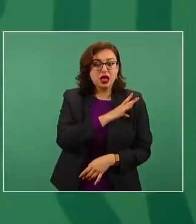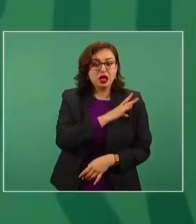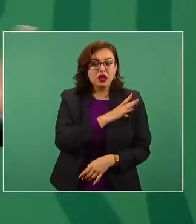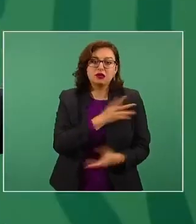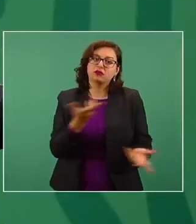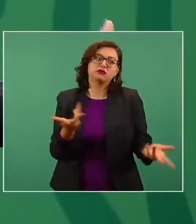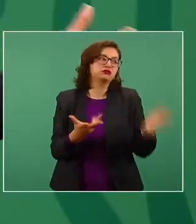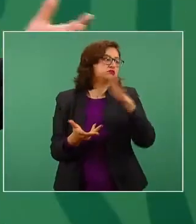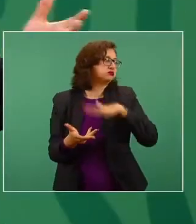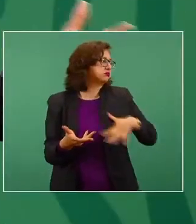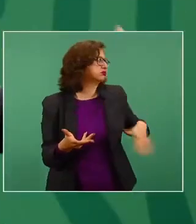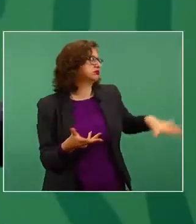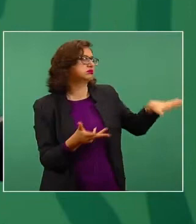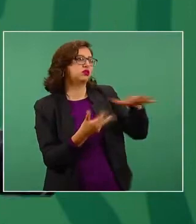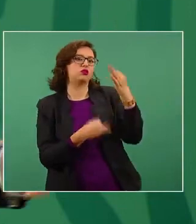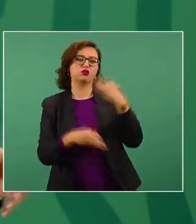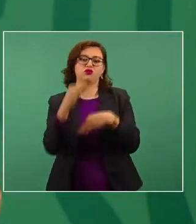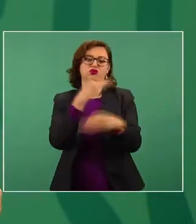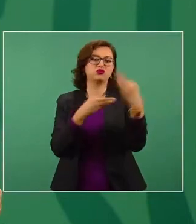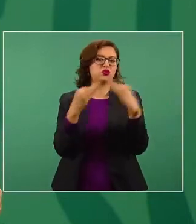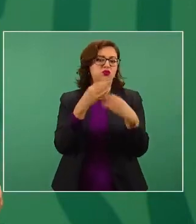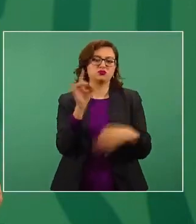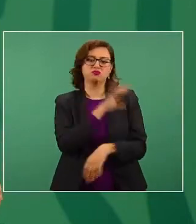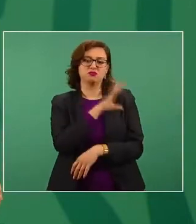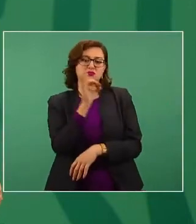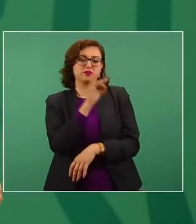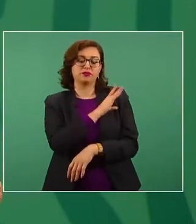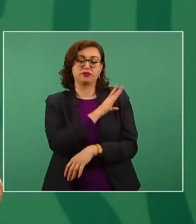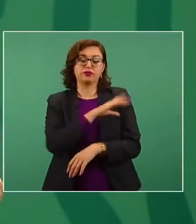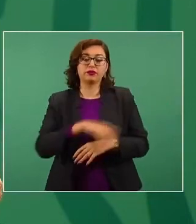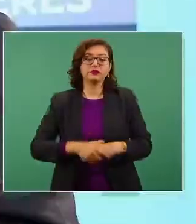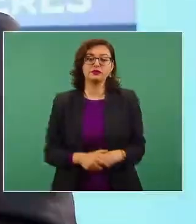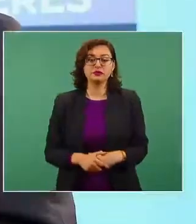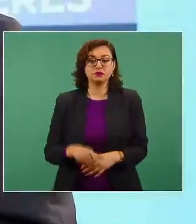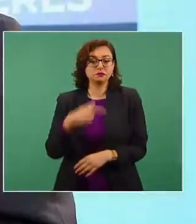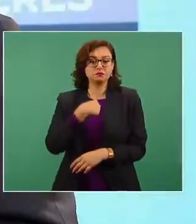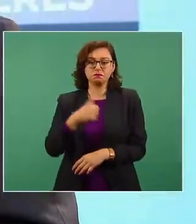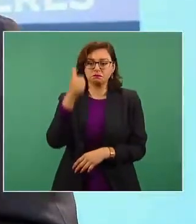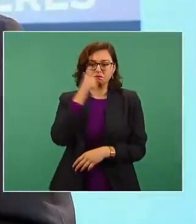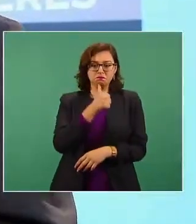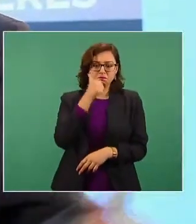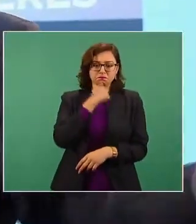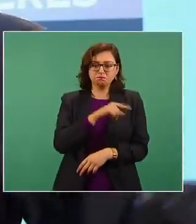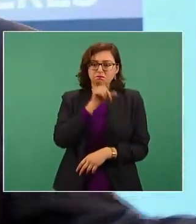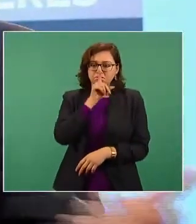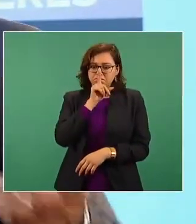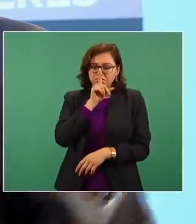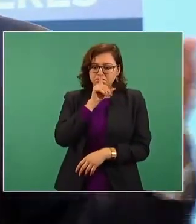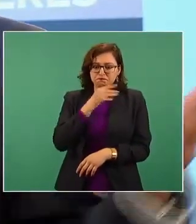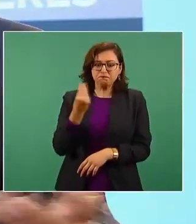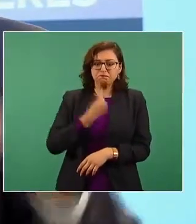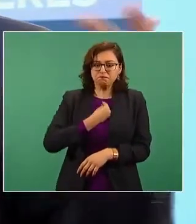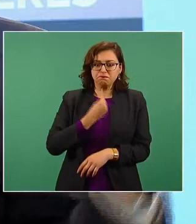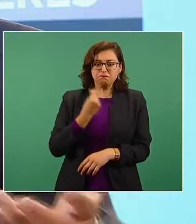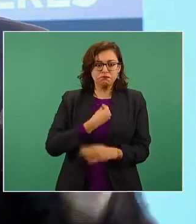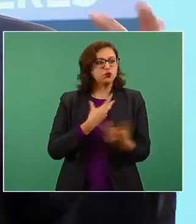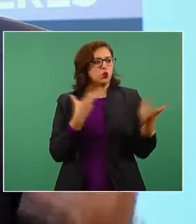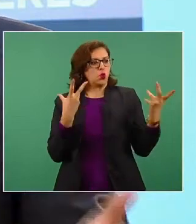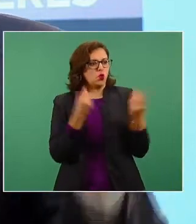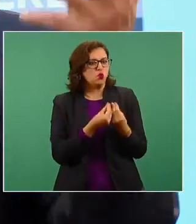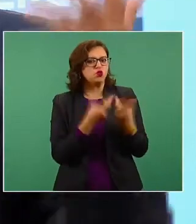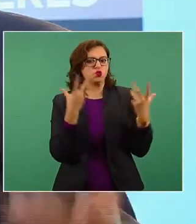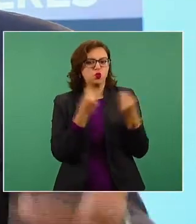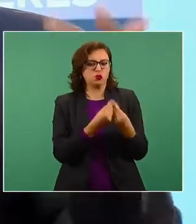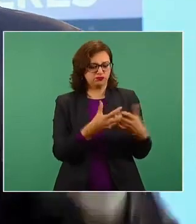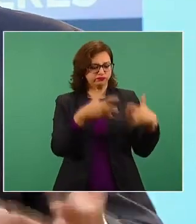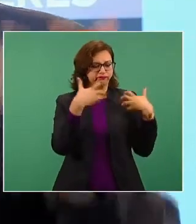pues son capaces de hacer cualquier cosa. Me quedaba callado, me aguantaba, porque lo que queríamos era que la gente